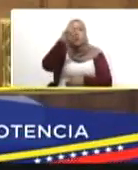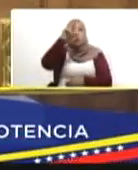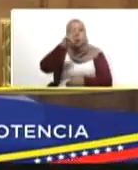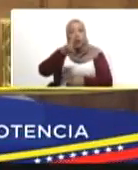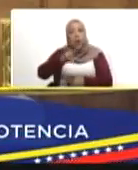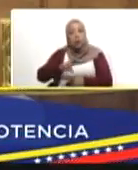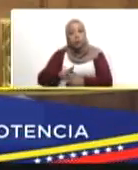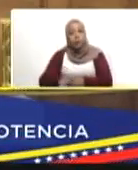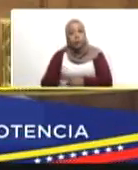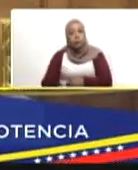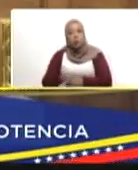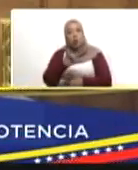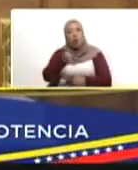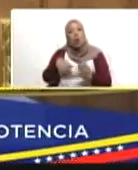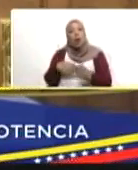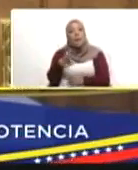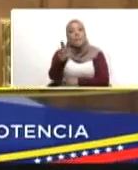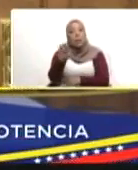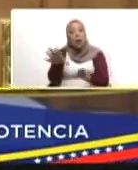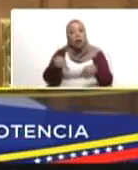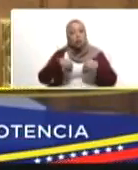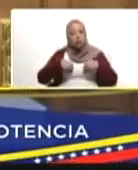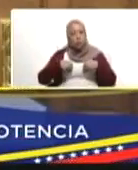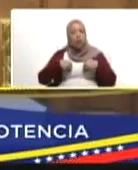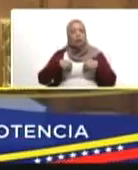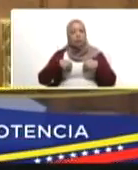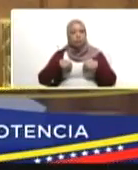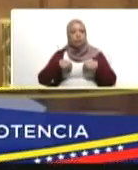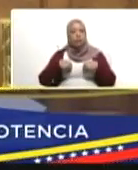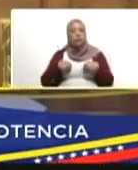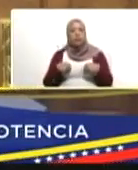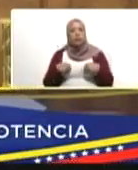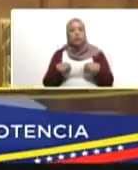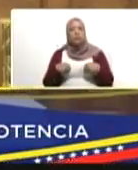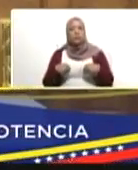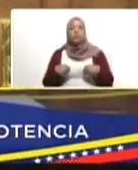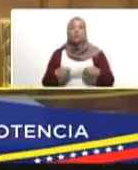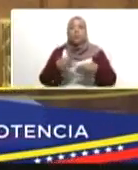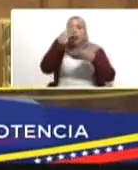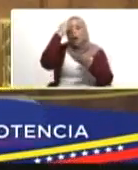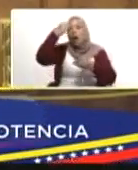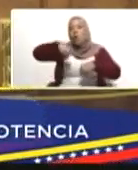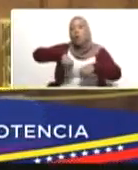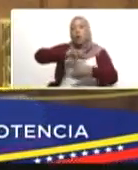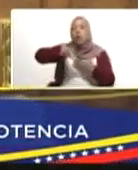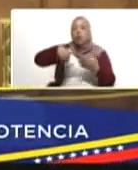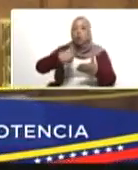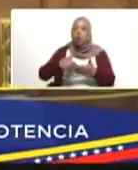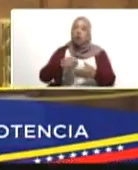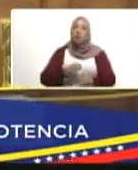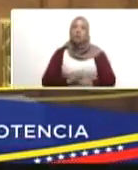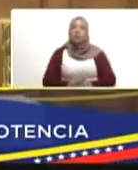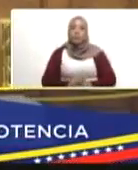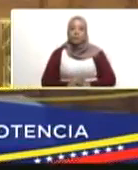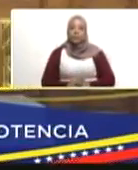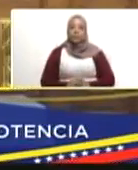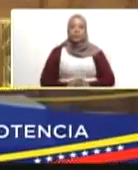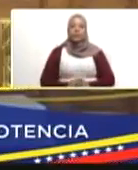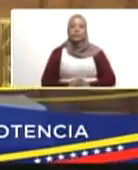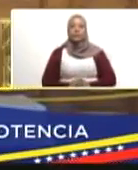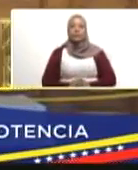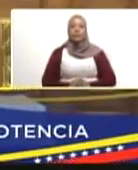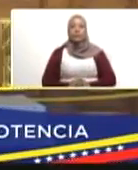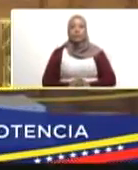días para que la podamos asumir como un gran acuerdo nacional y